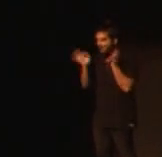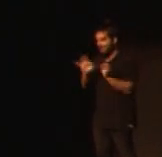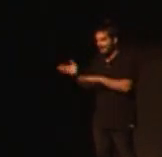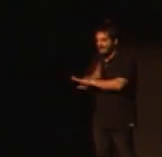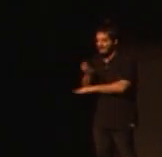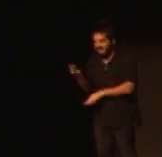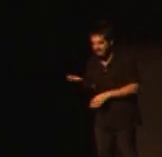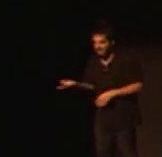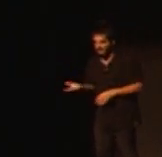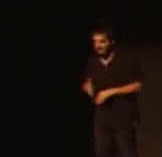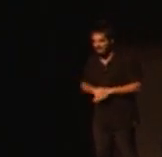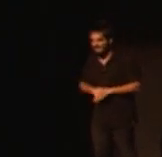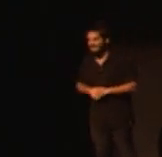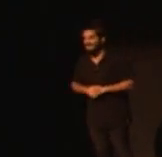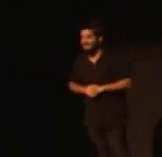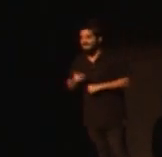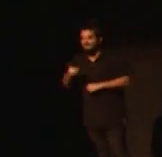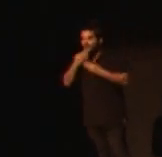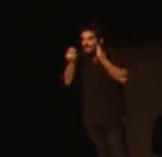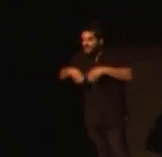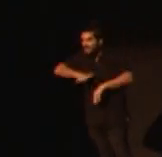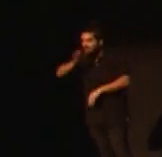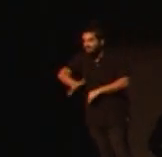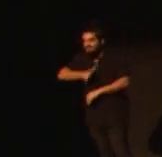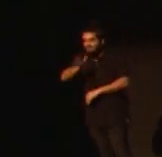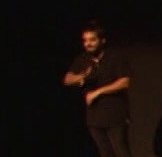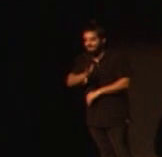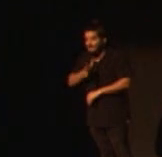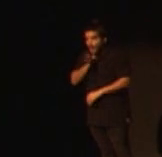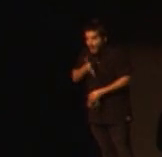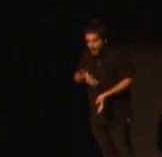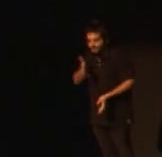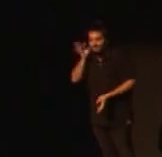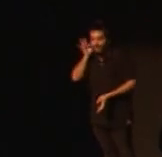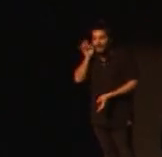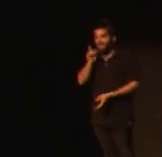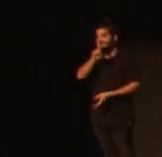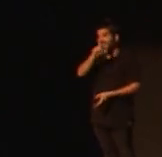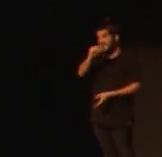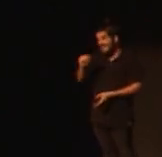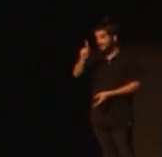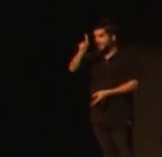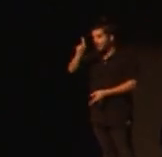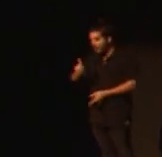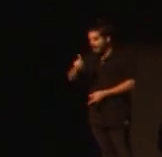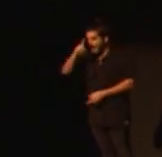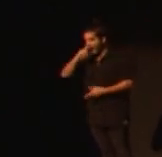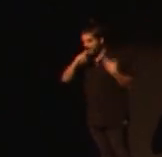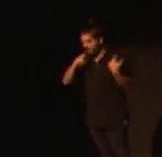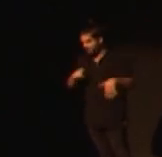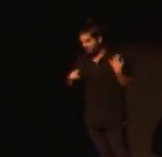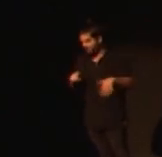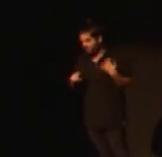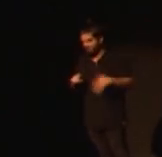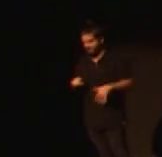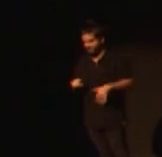mujer increíble, 101 años, que representa tantas y tantas historias y que hoy me